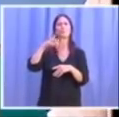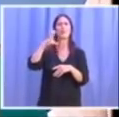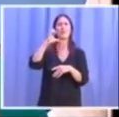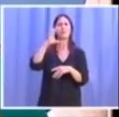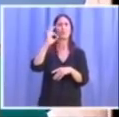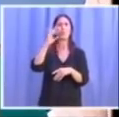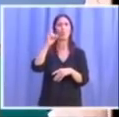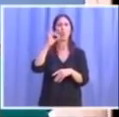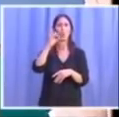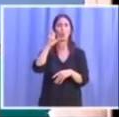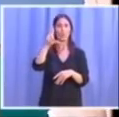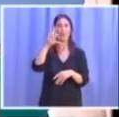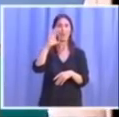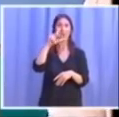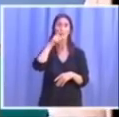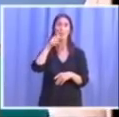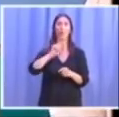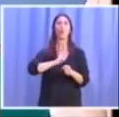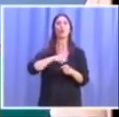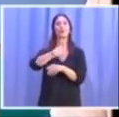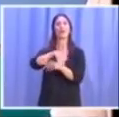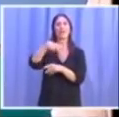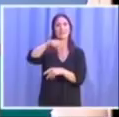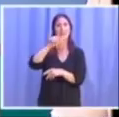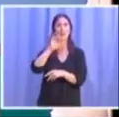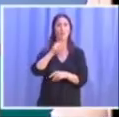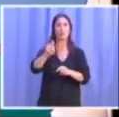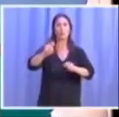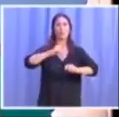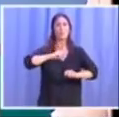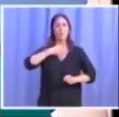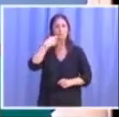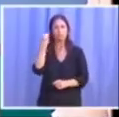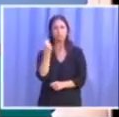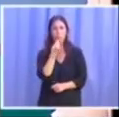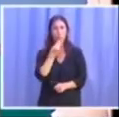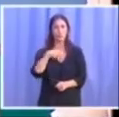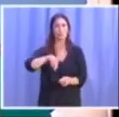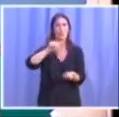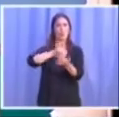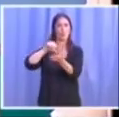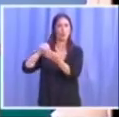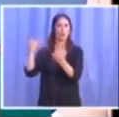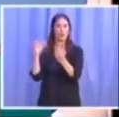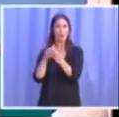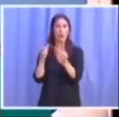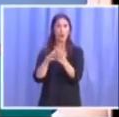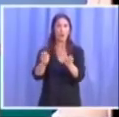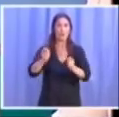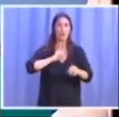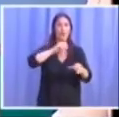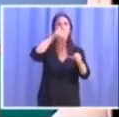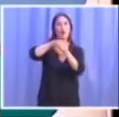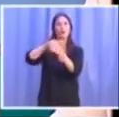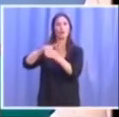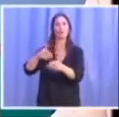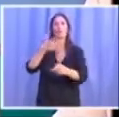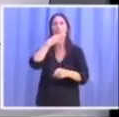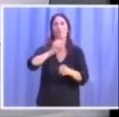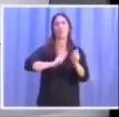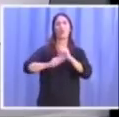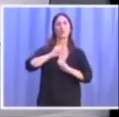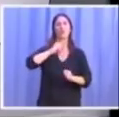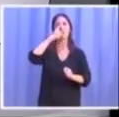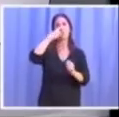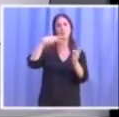Navas. Y eso devolvería una gran parte del esplendor a Granada y llenaría de contenido el 2031.